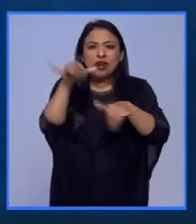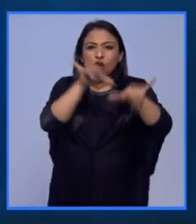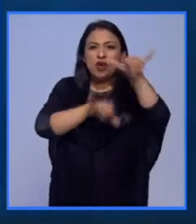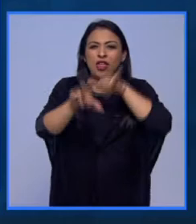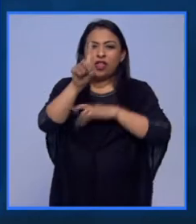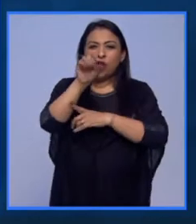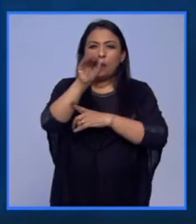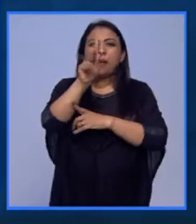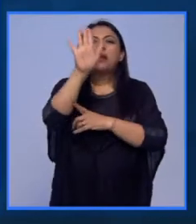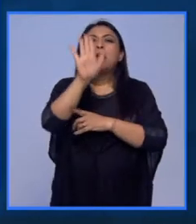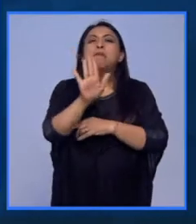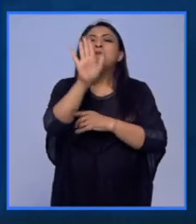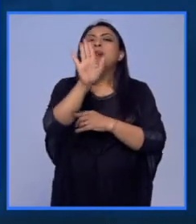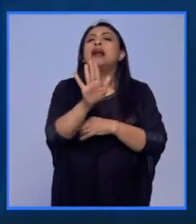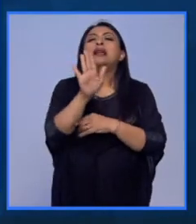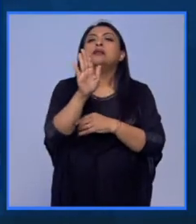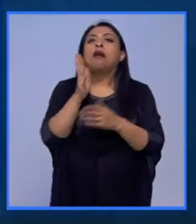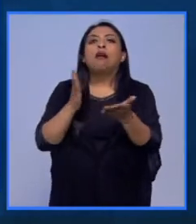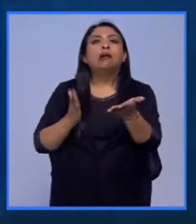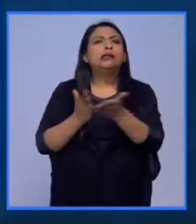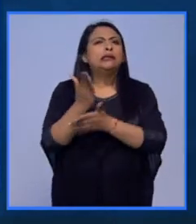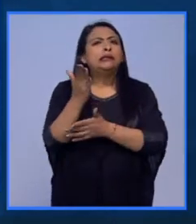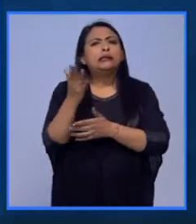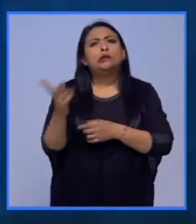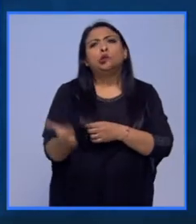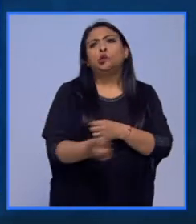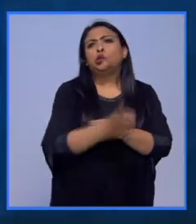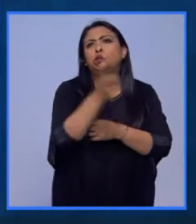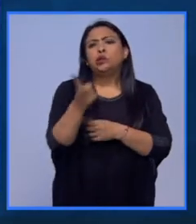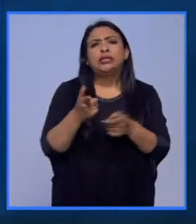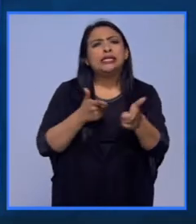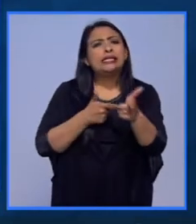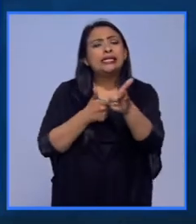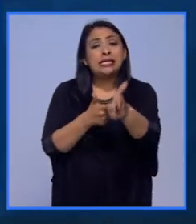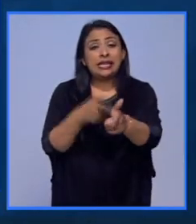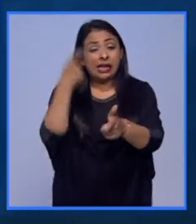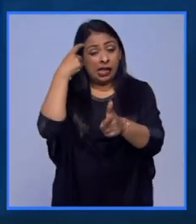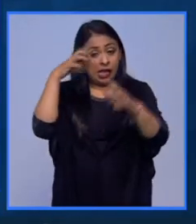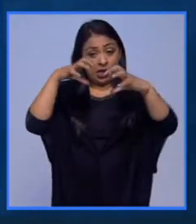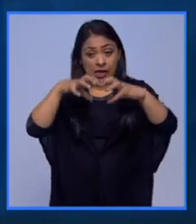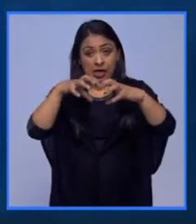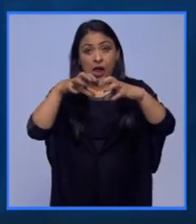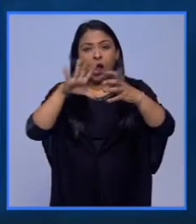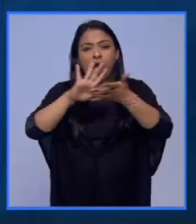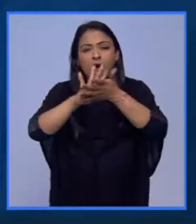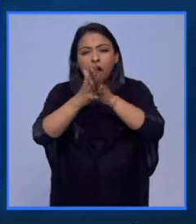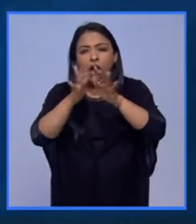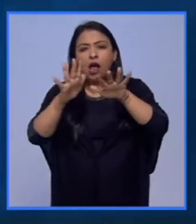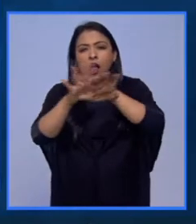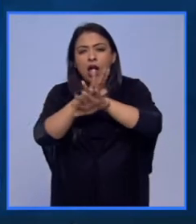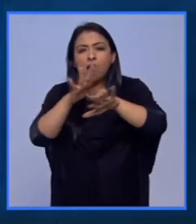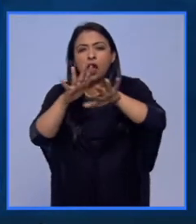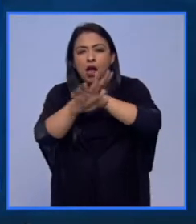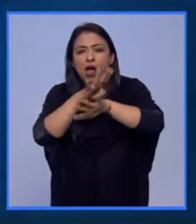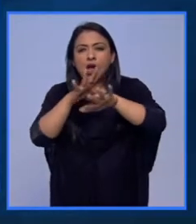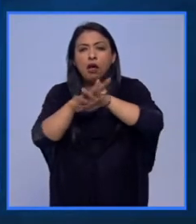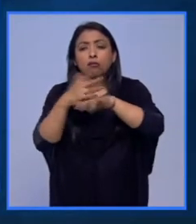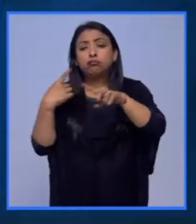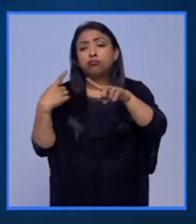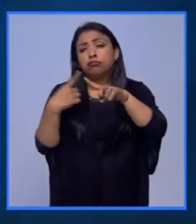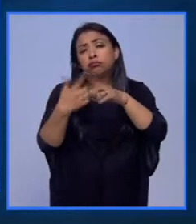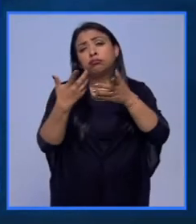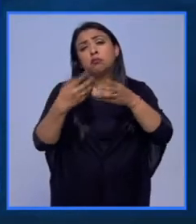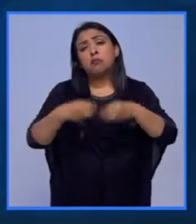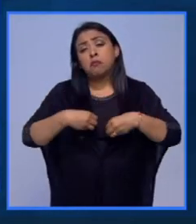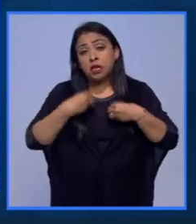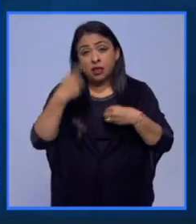proceso pareciera que no tiene fin. Y este es el área cerebral que se va cambiando en esta asociación. A lo largo de la vida,